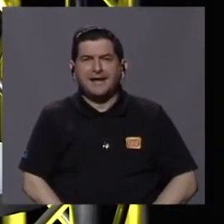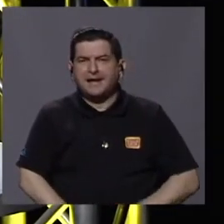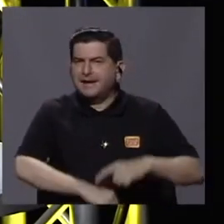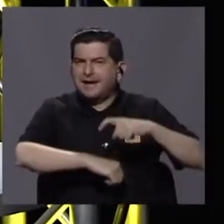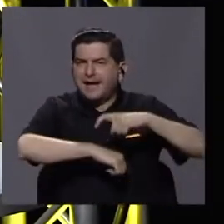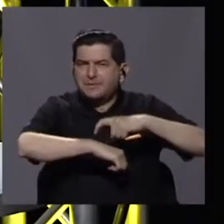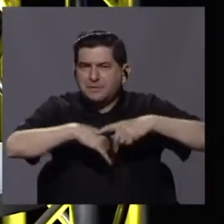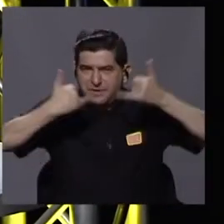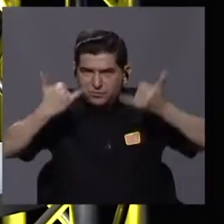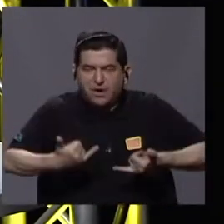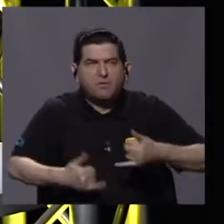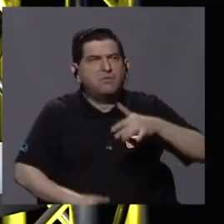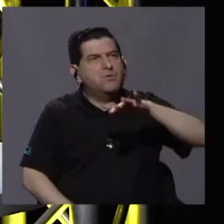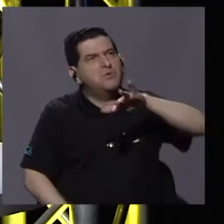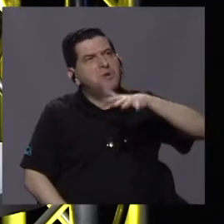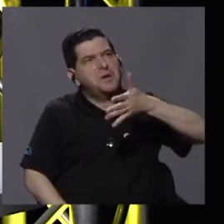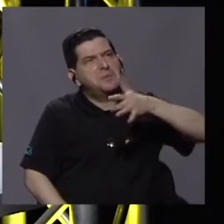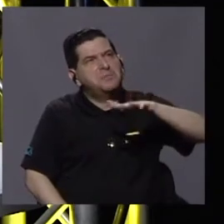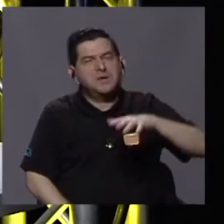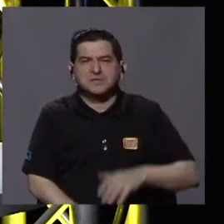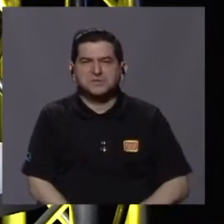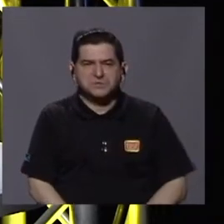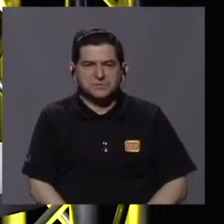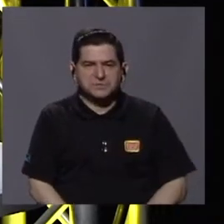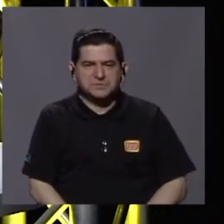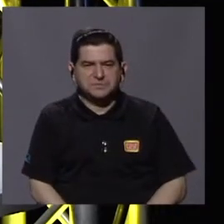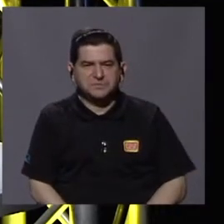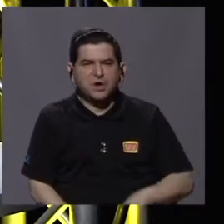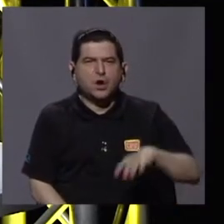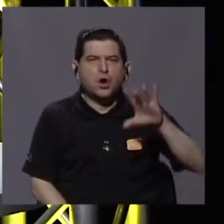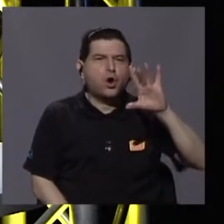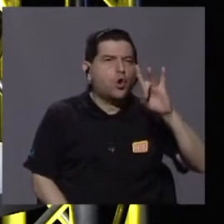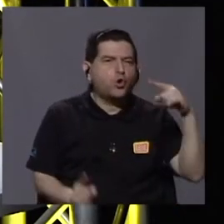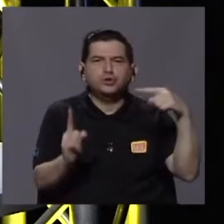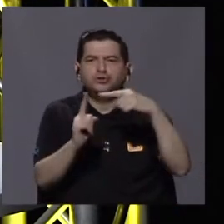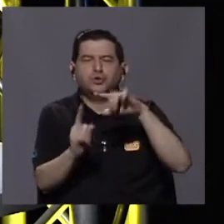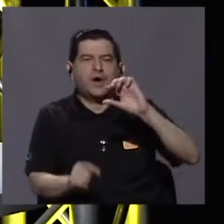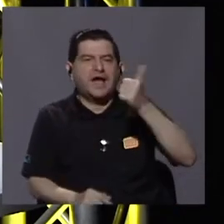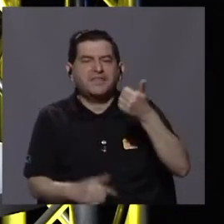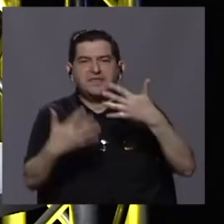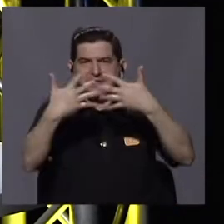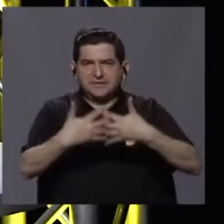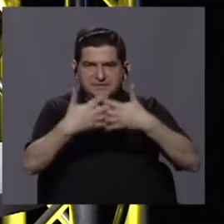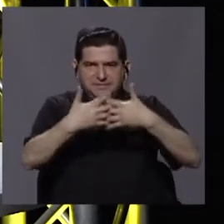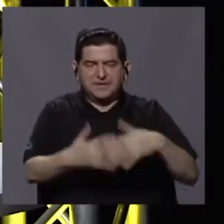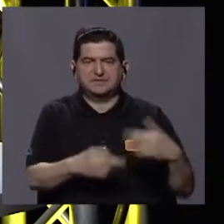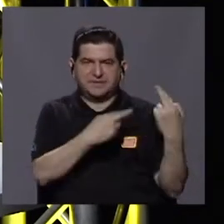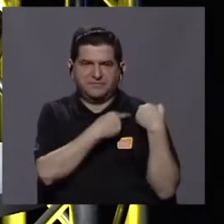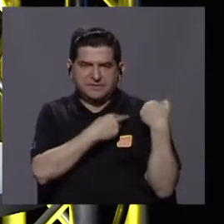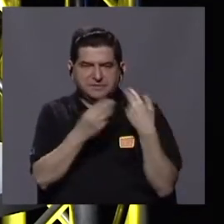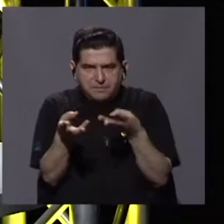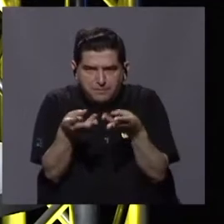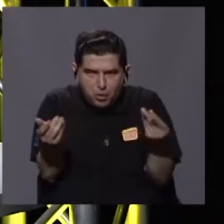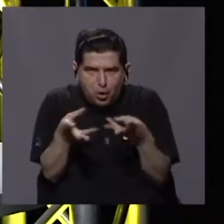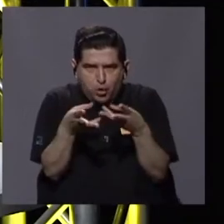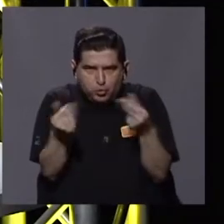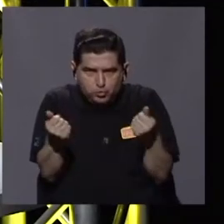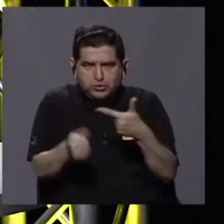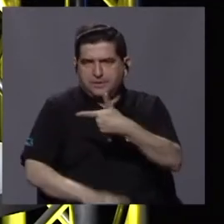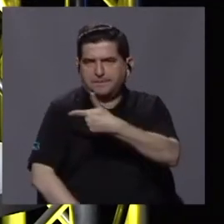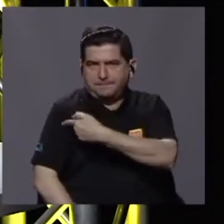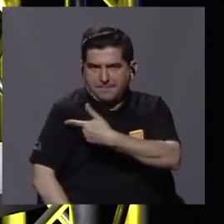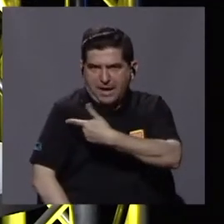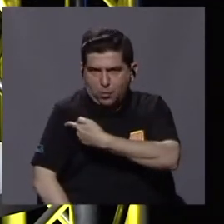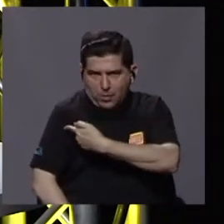existen más o menos entre 8 y 10 firmas que están encargadas de producir las vacunas